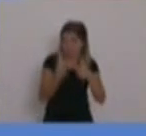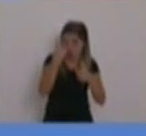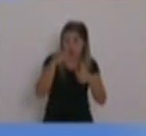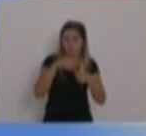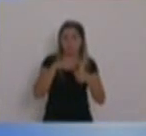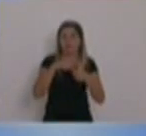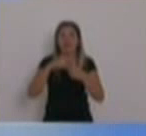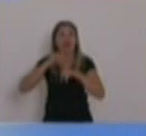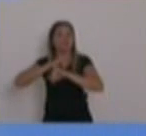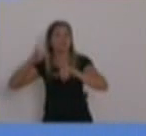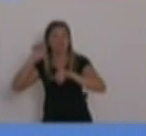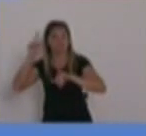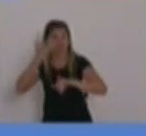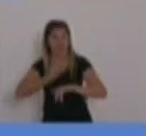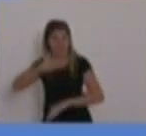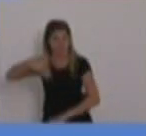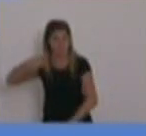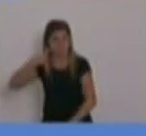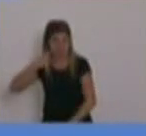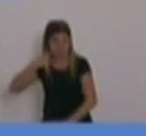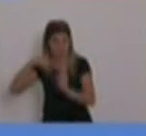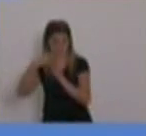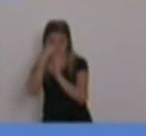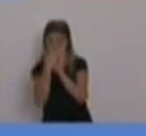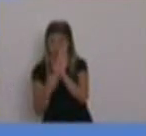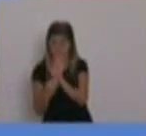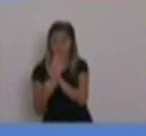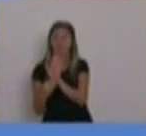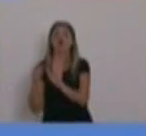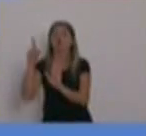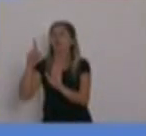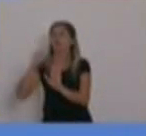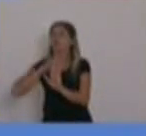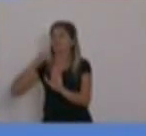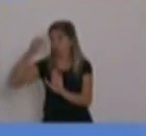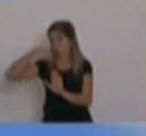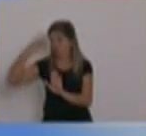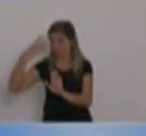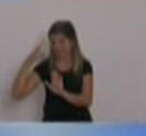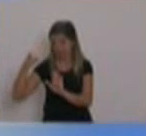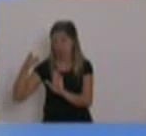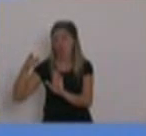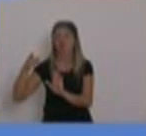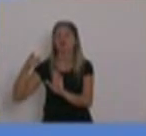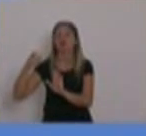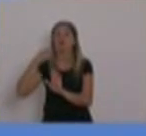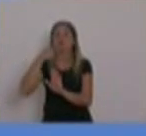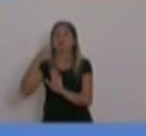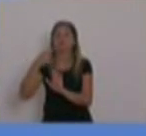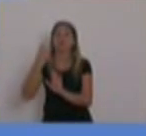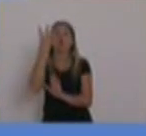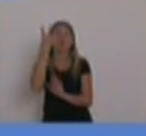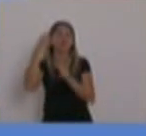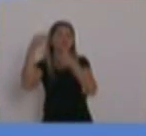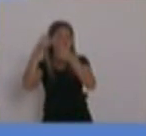televisión pública. Gracias por recibirnos esta noche. Bien, con un poco de calor acá de las luces, pero bien. Bueno, un ratito nada más. Senador,